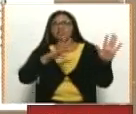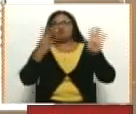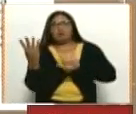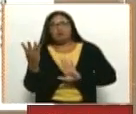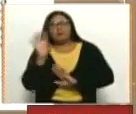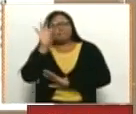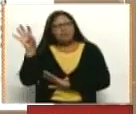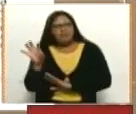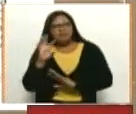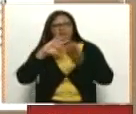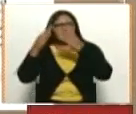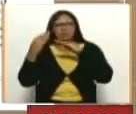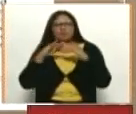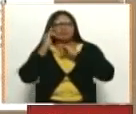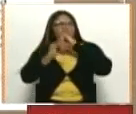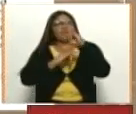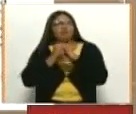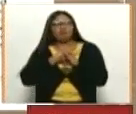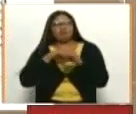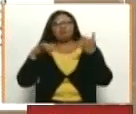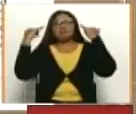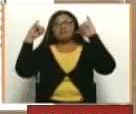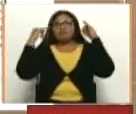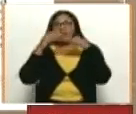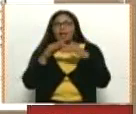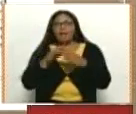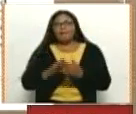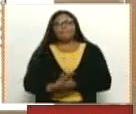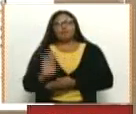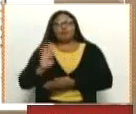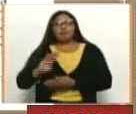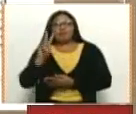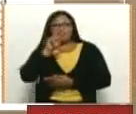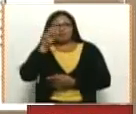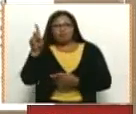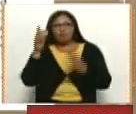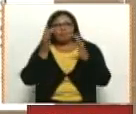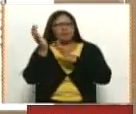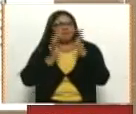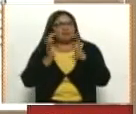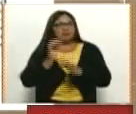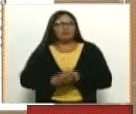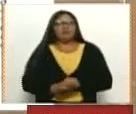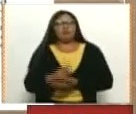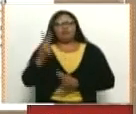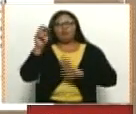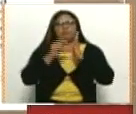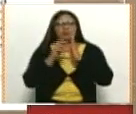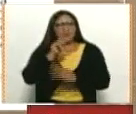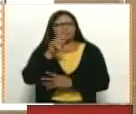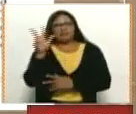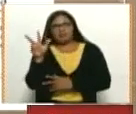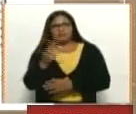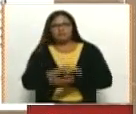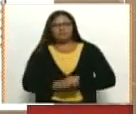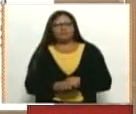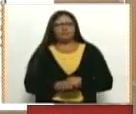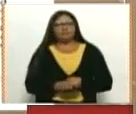comunidad internacional y se celebrará en Bogotá el próximo 21 de abril de 2023, en la cual se